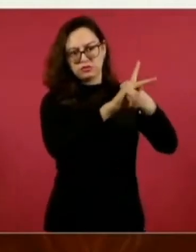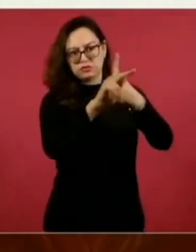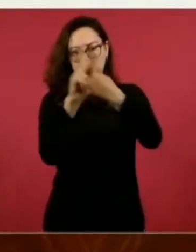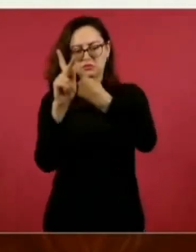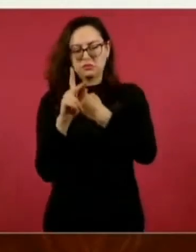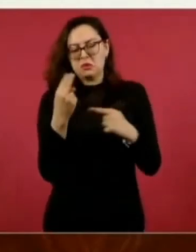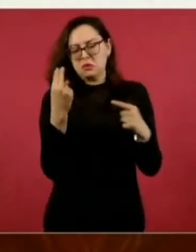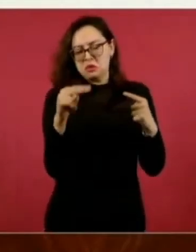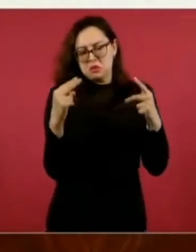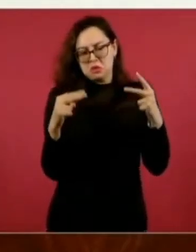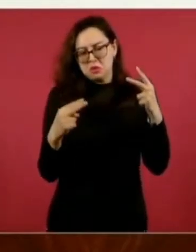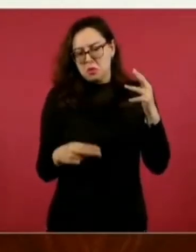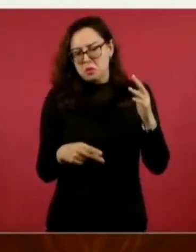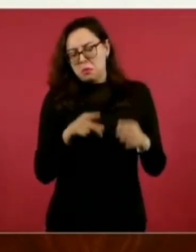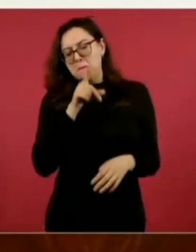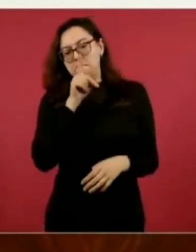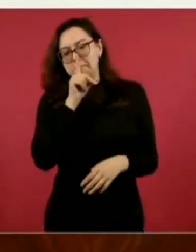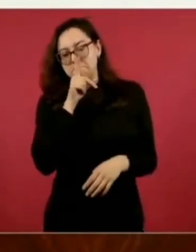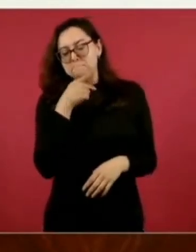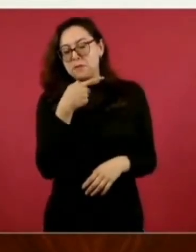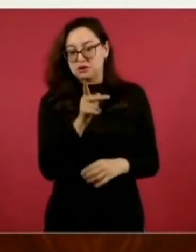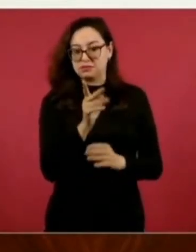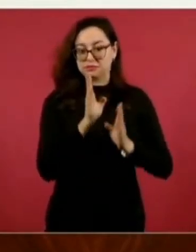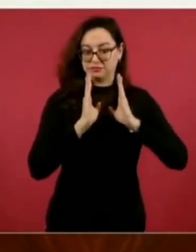herir susceptibilidades.